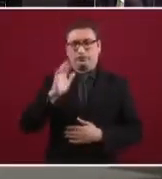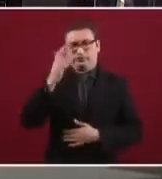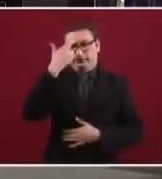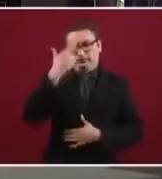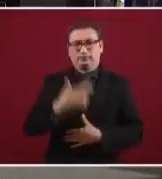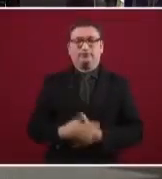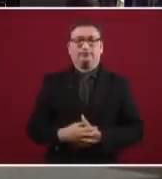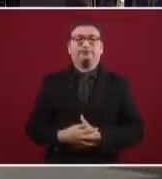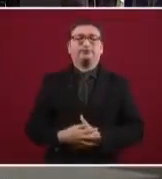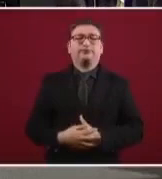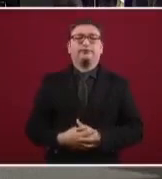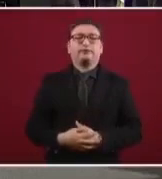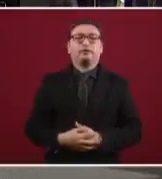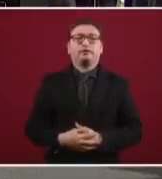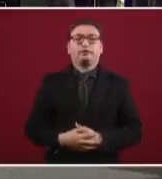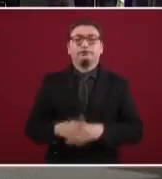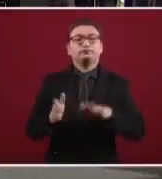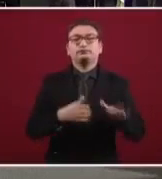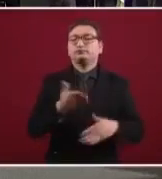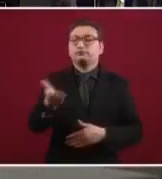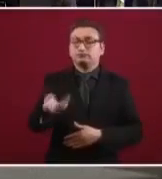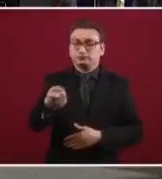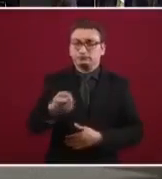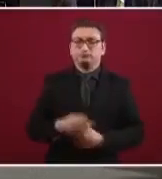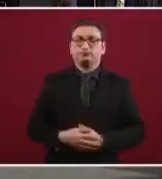Entonces, eso es. Adelante.